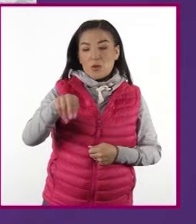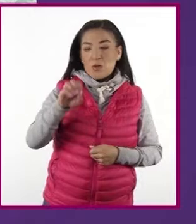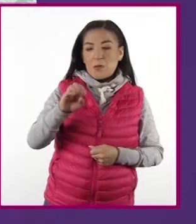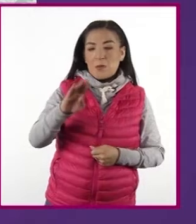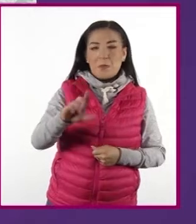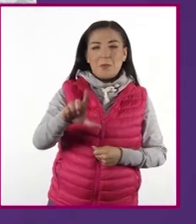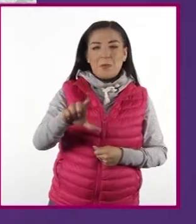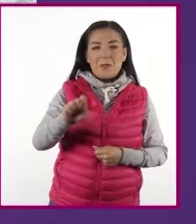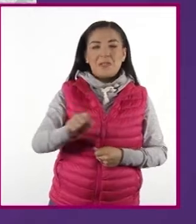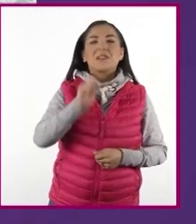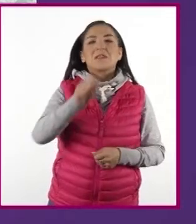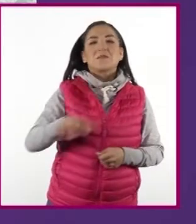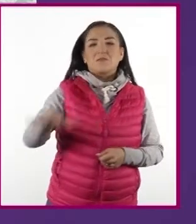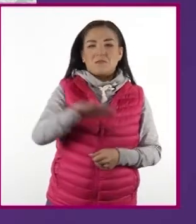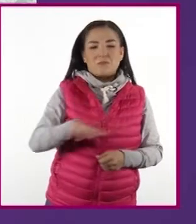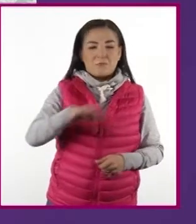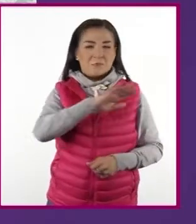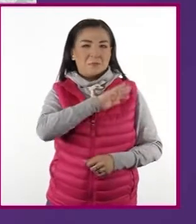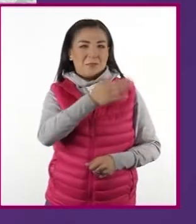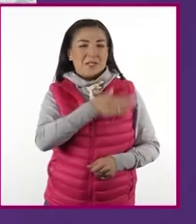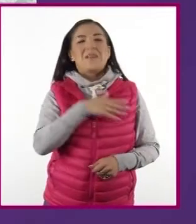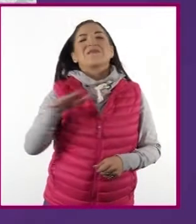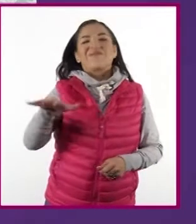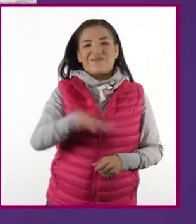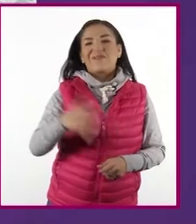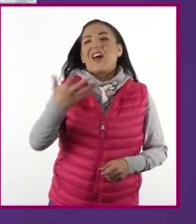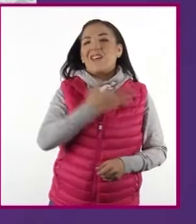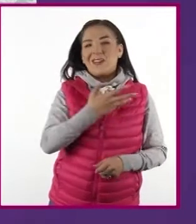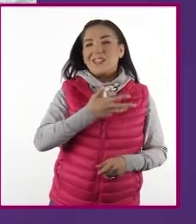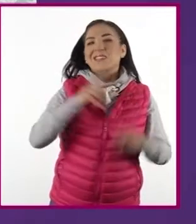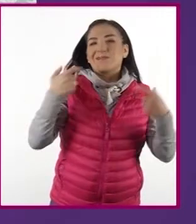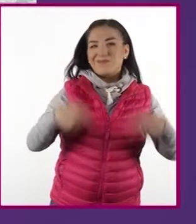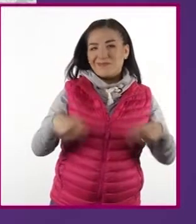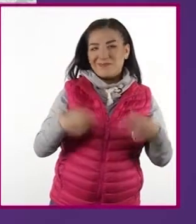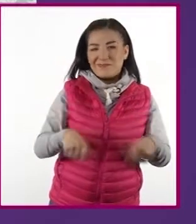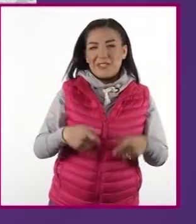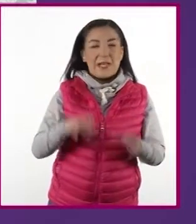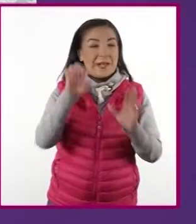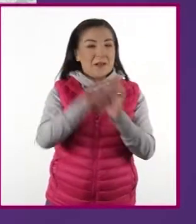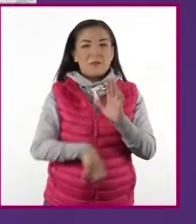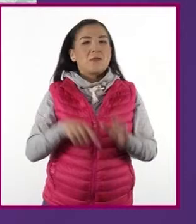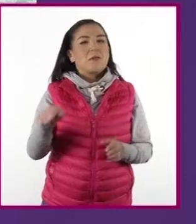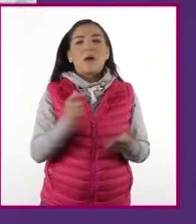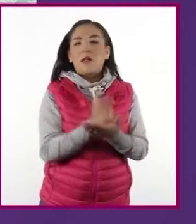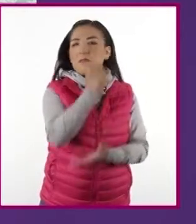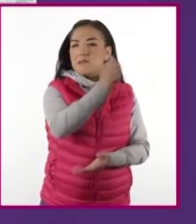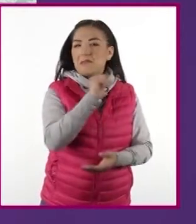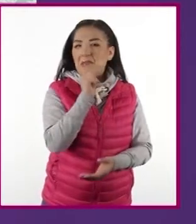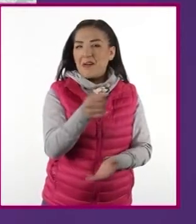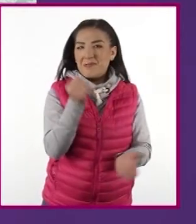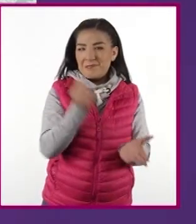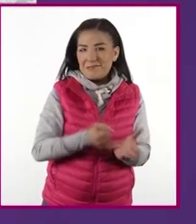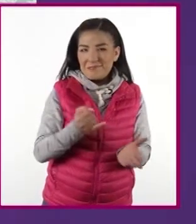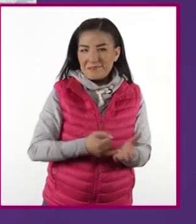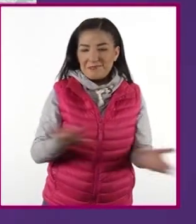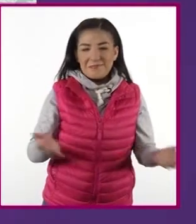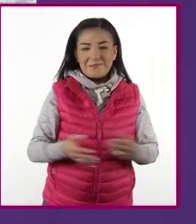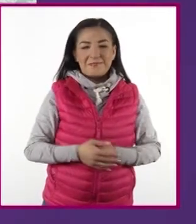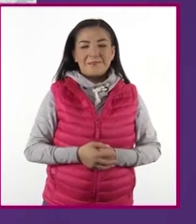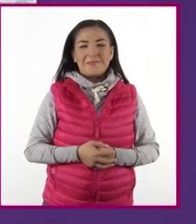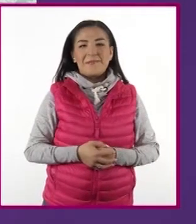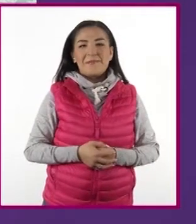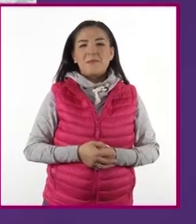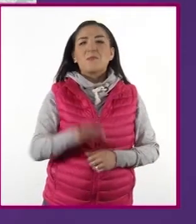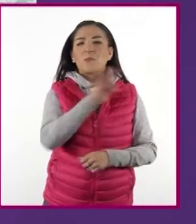españoles, tenían ciertos privilegios. Por ejemplo, no pagaban impuestos, podían acceder a